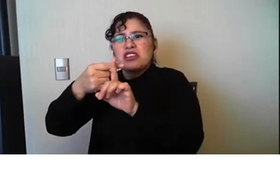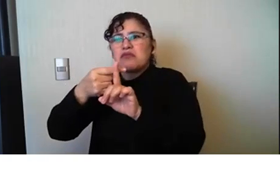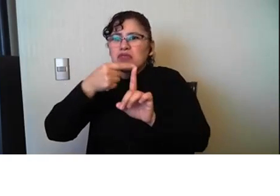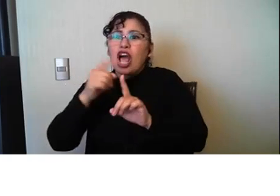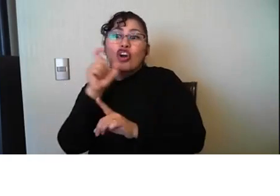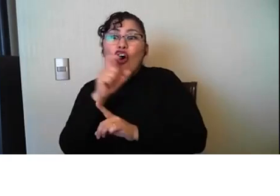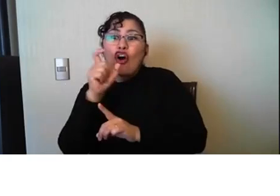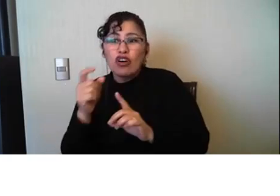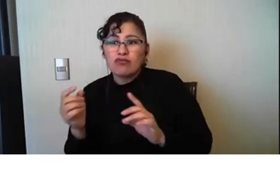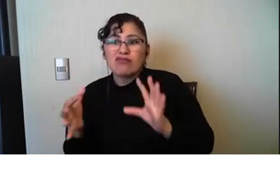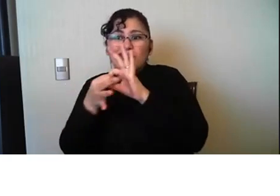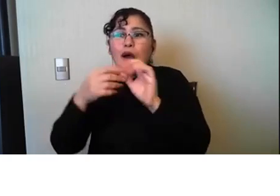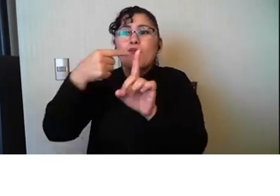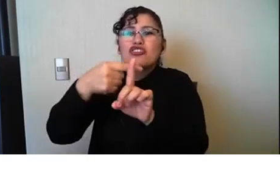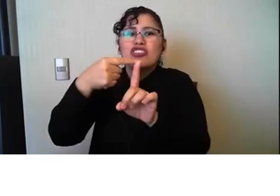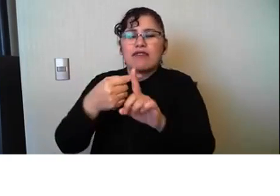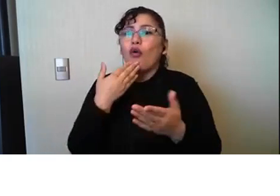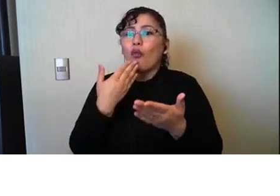positivo, y acá negativo y negativo.